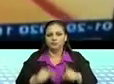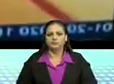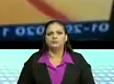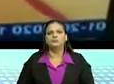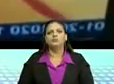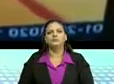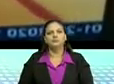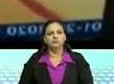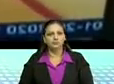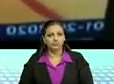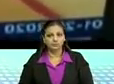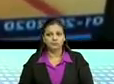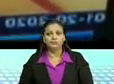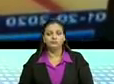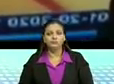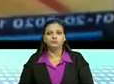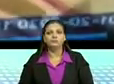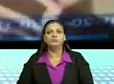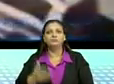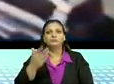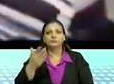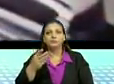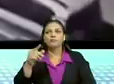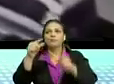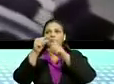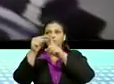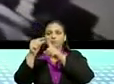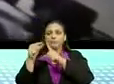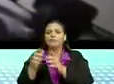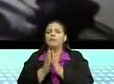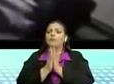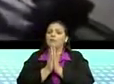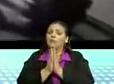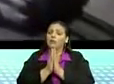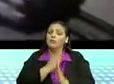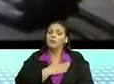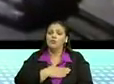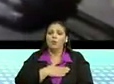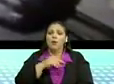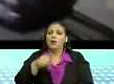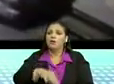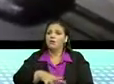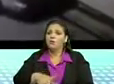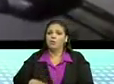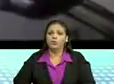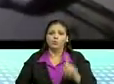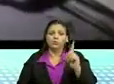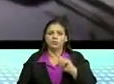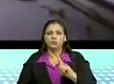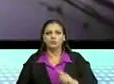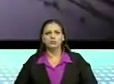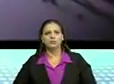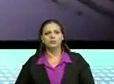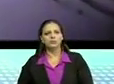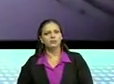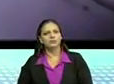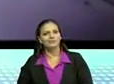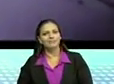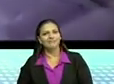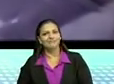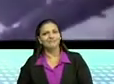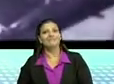grabando, ya no nos roben. Y eran como un mensaje de súplica. No tenemos nada en contra de ellos, ya nos robaron, que se vayan. Pero